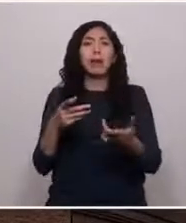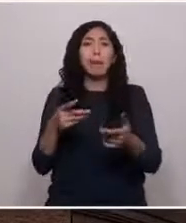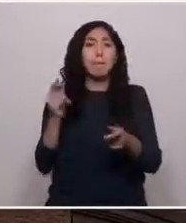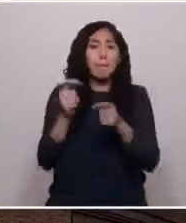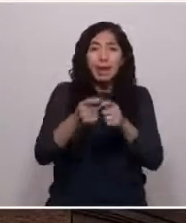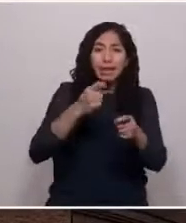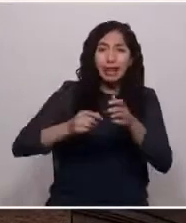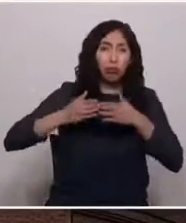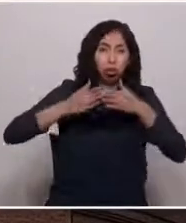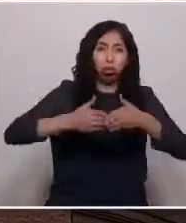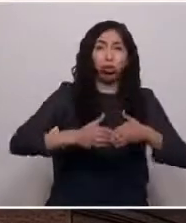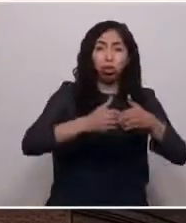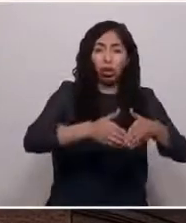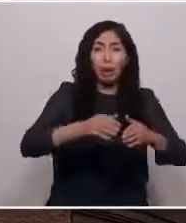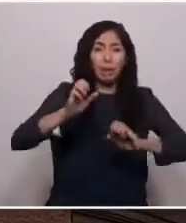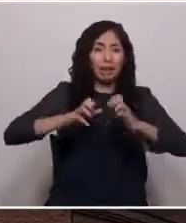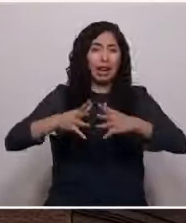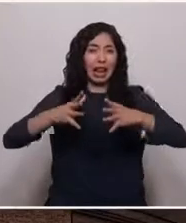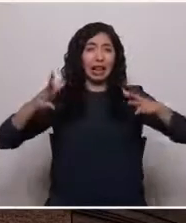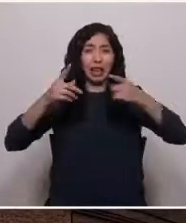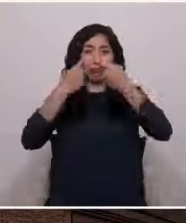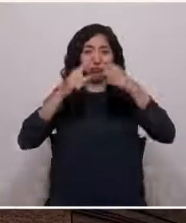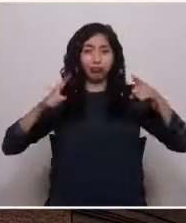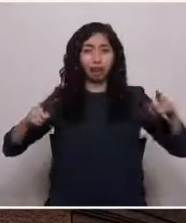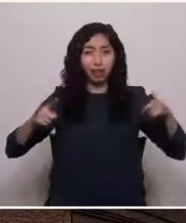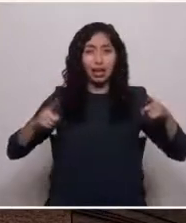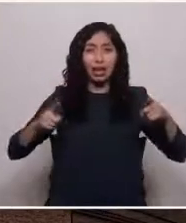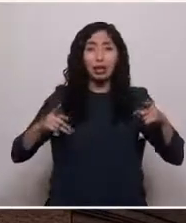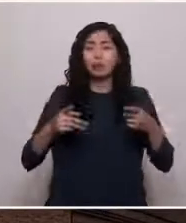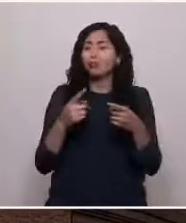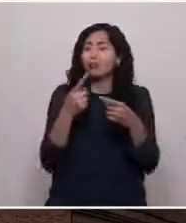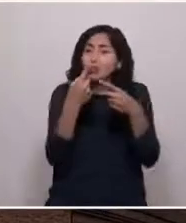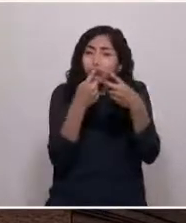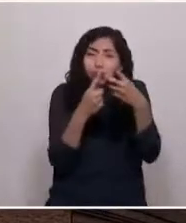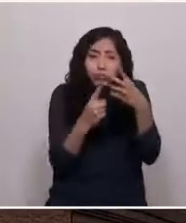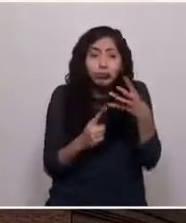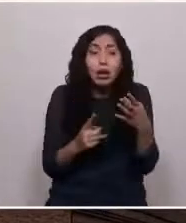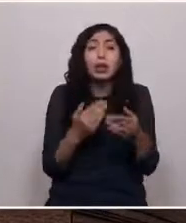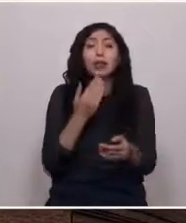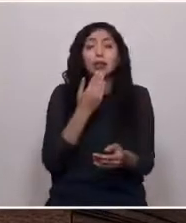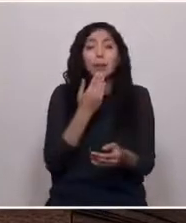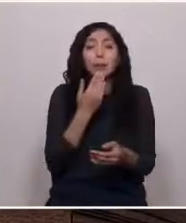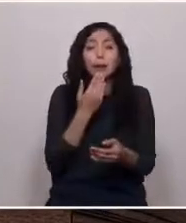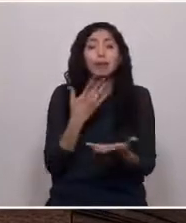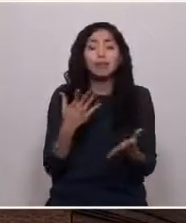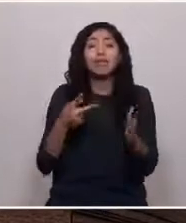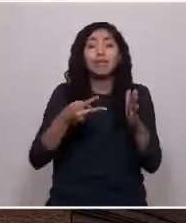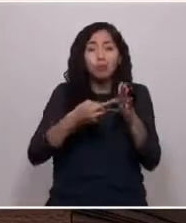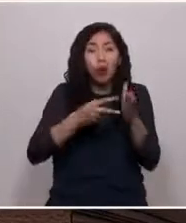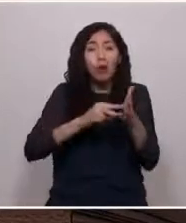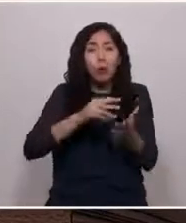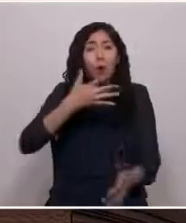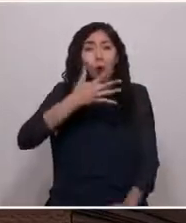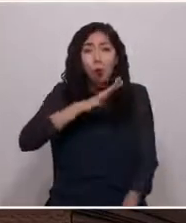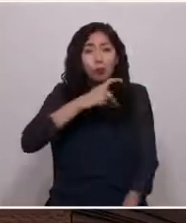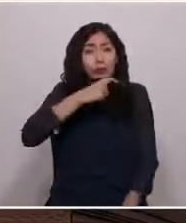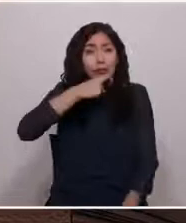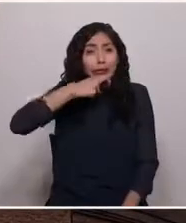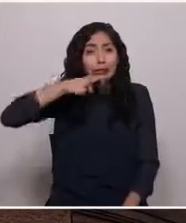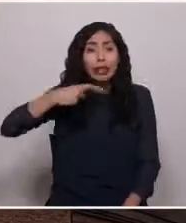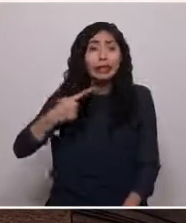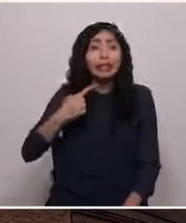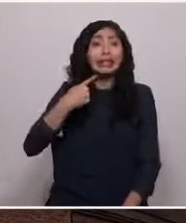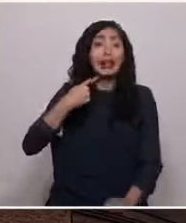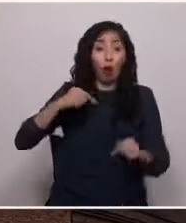concentración de tierras termoeléctricas y muchos otros incluyendo una dura y profunda crisis hídrica que afecta hoy al